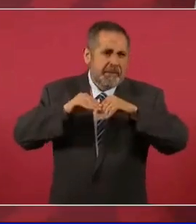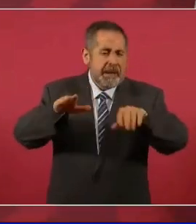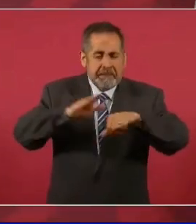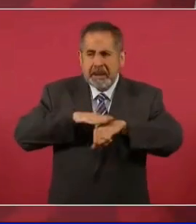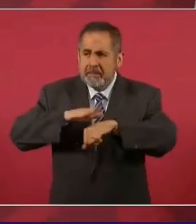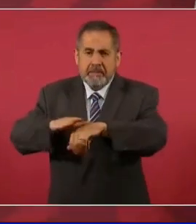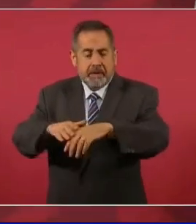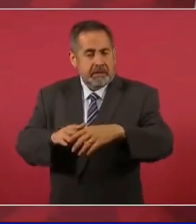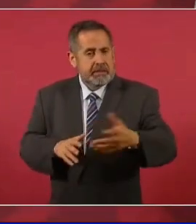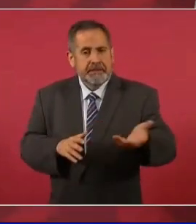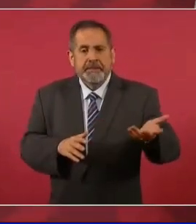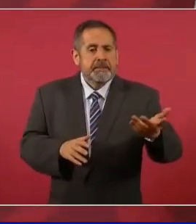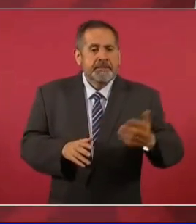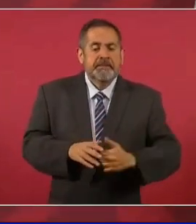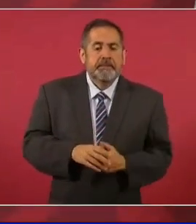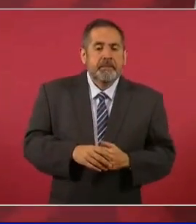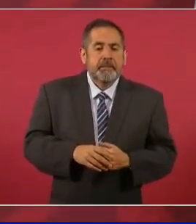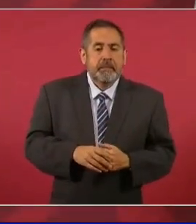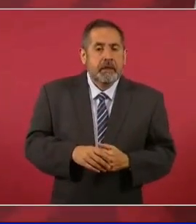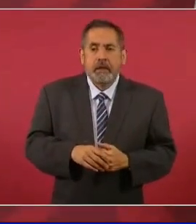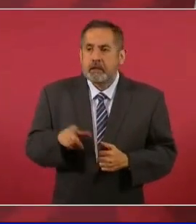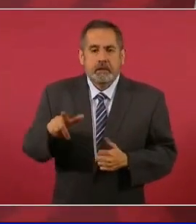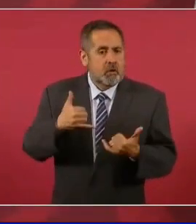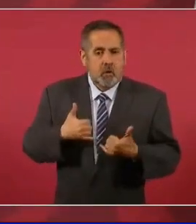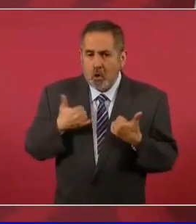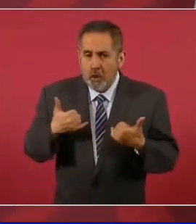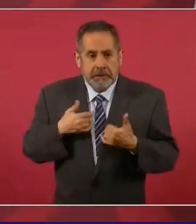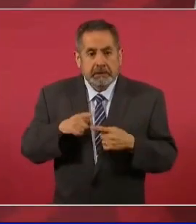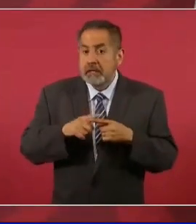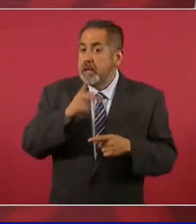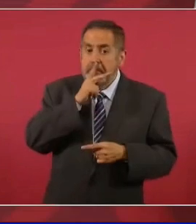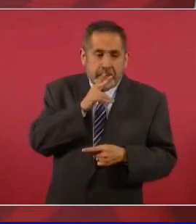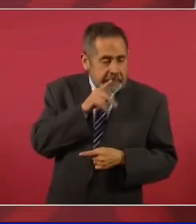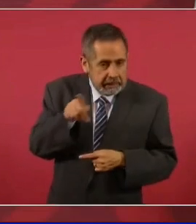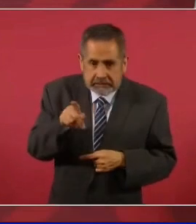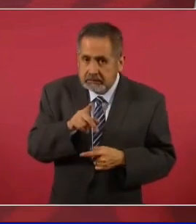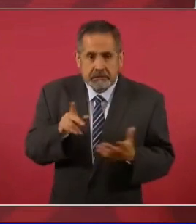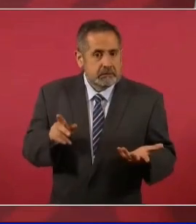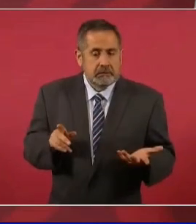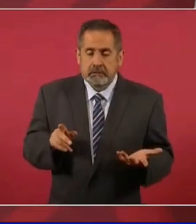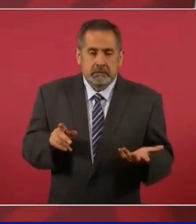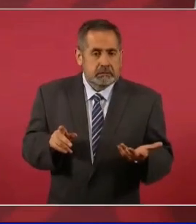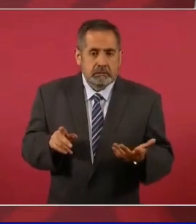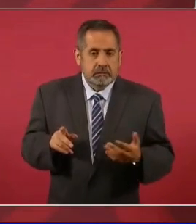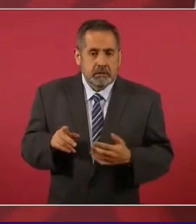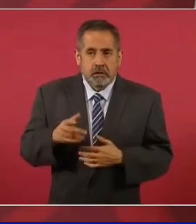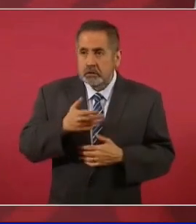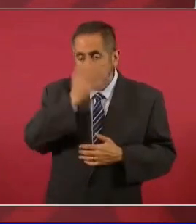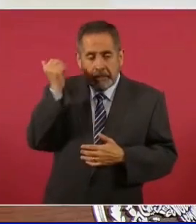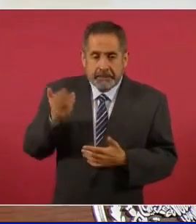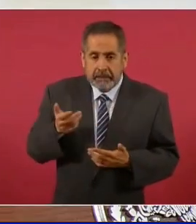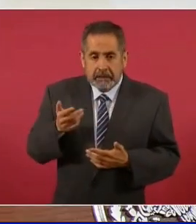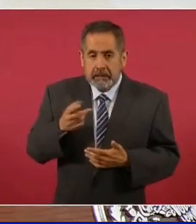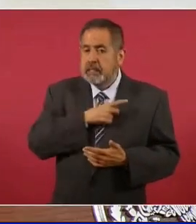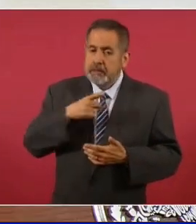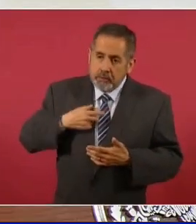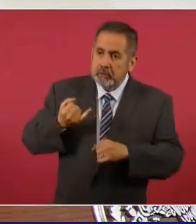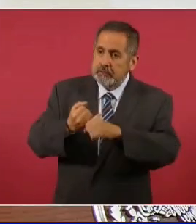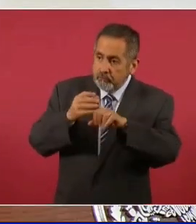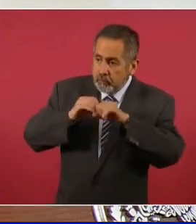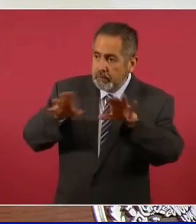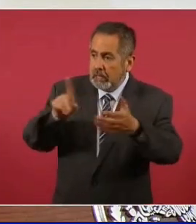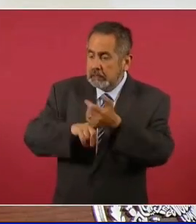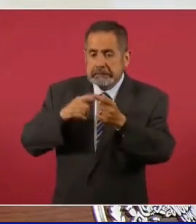porque ni los jóvenes ni los padres tienen esta información